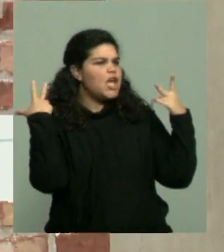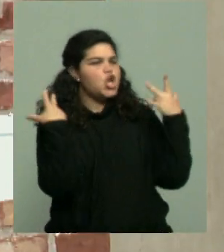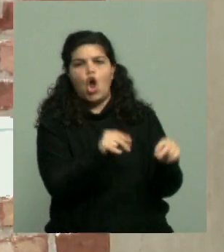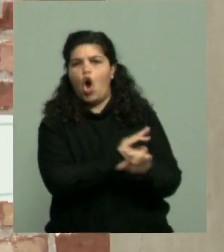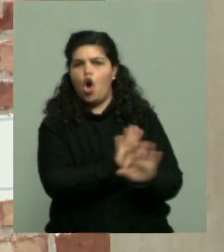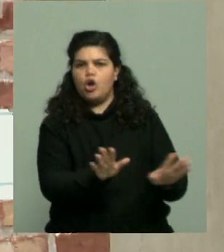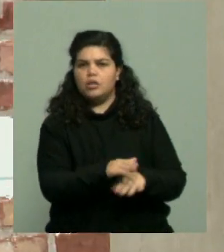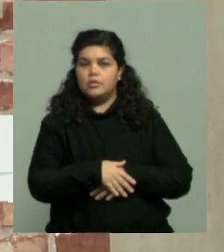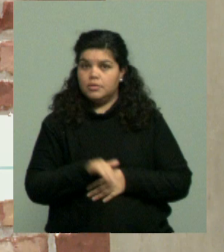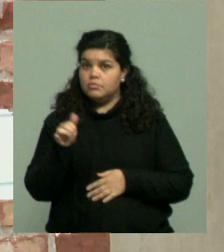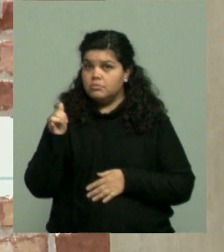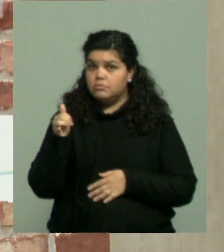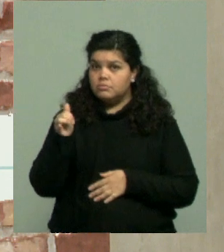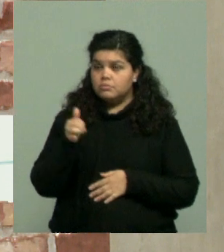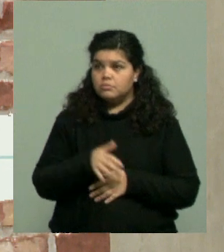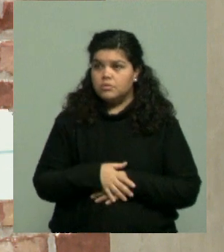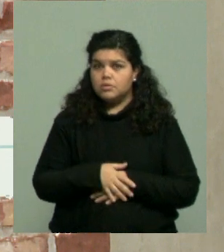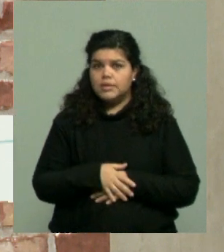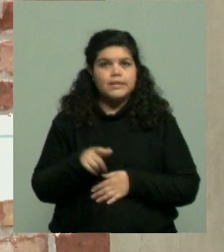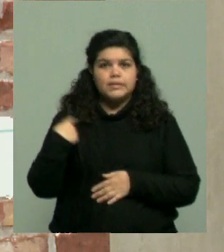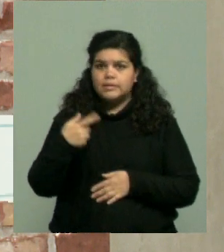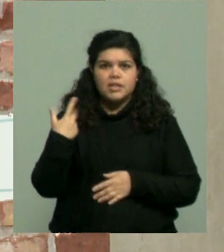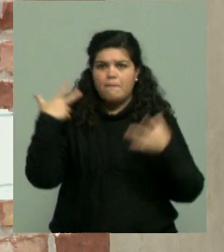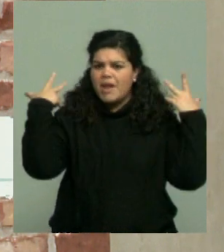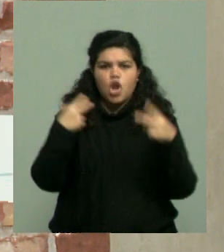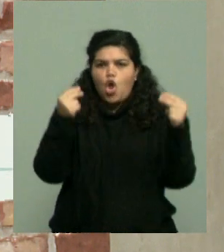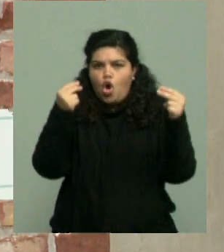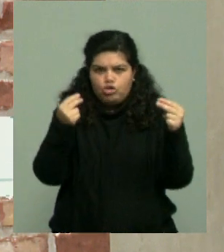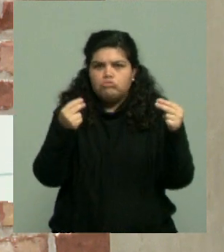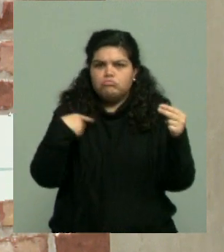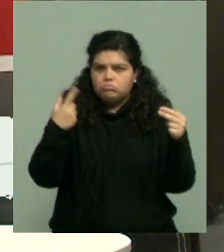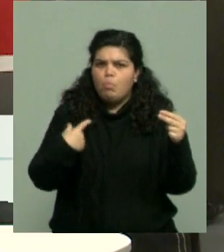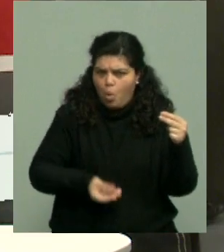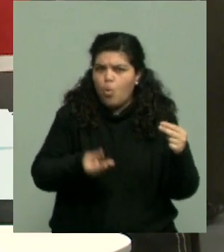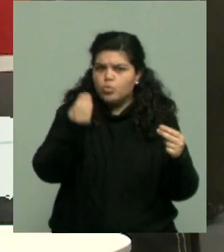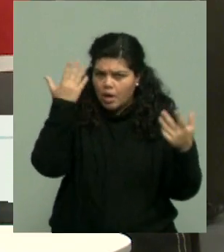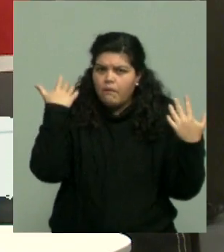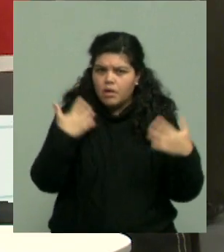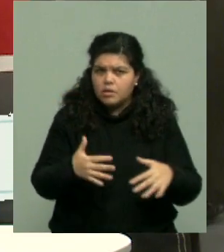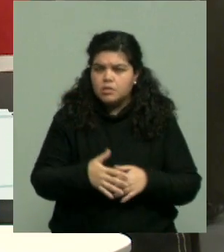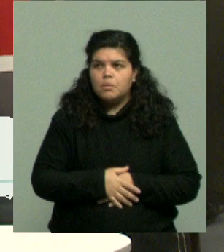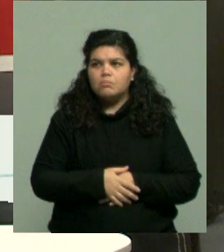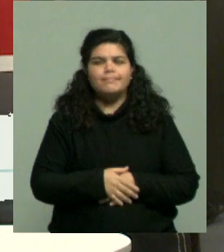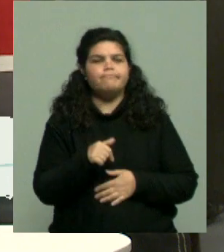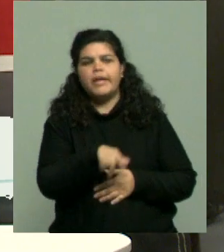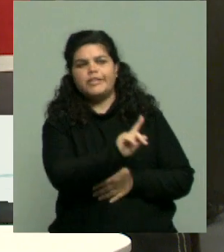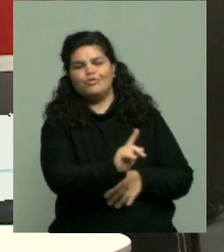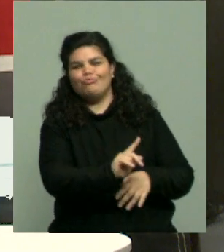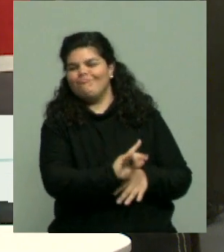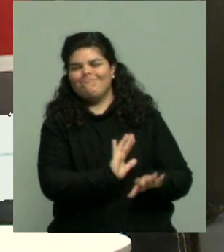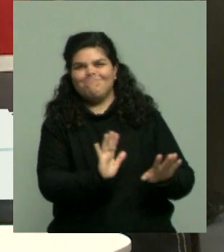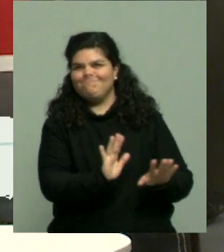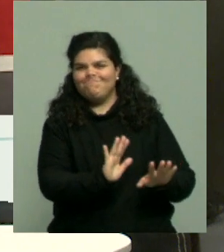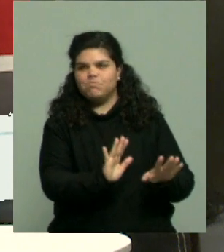absoluto. Sí, creo que el no permanentemente, pero no por una cuestión de decir como, no, esto no está bueno, sino